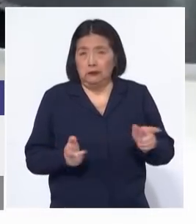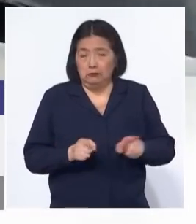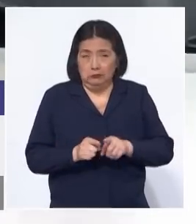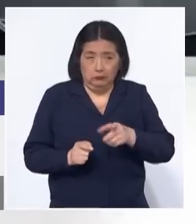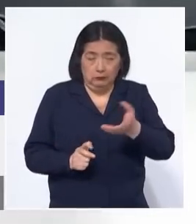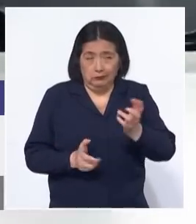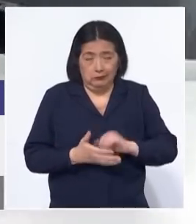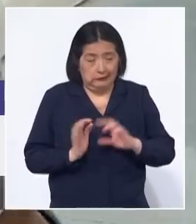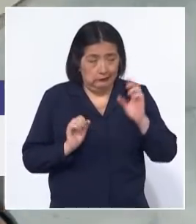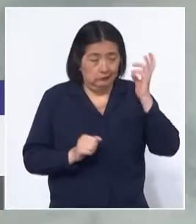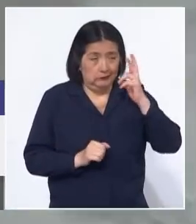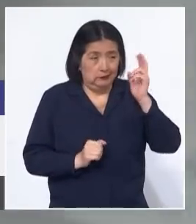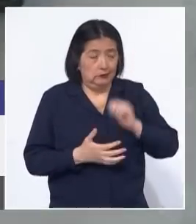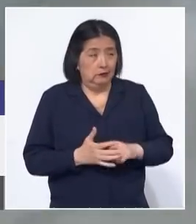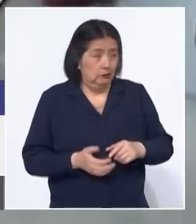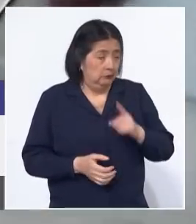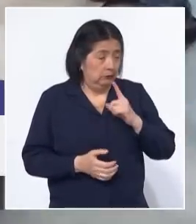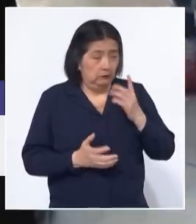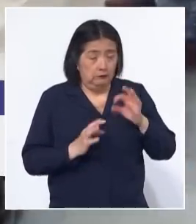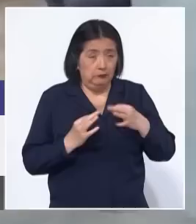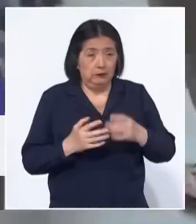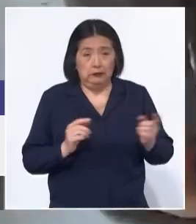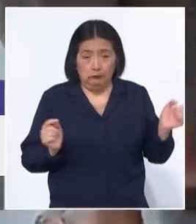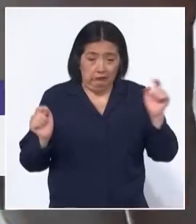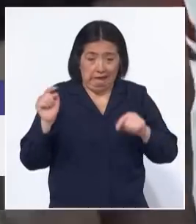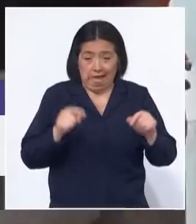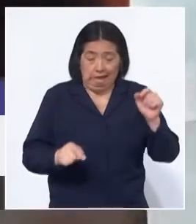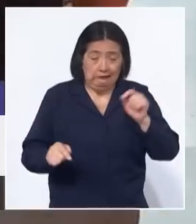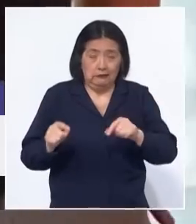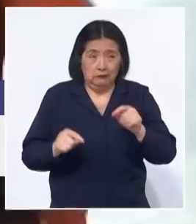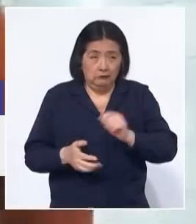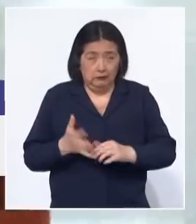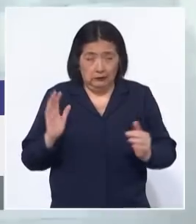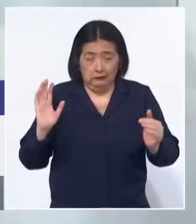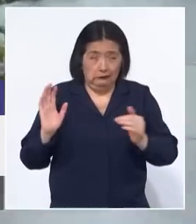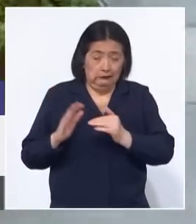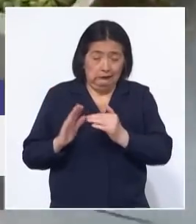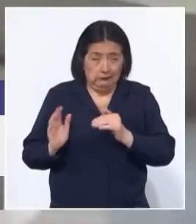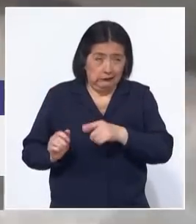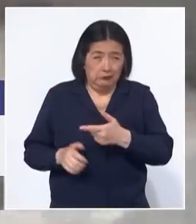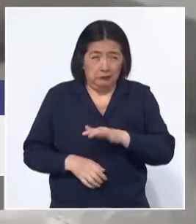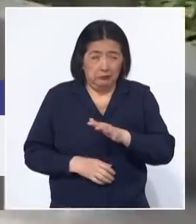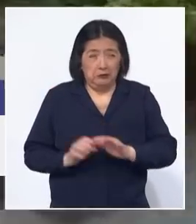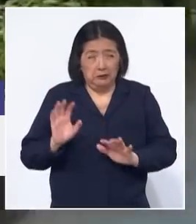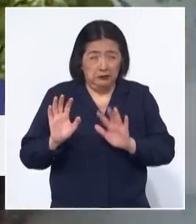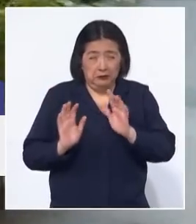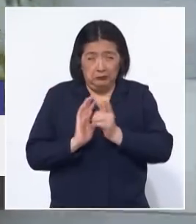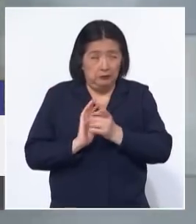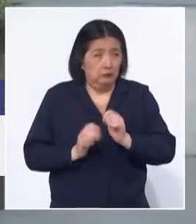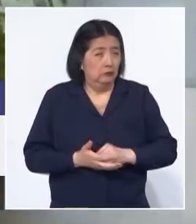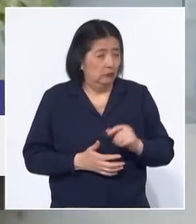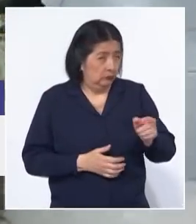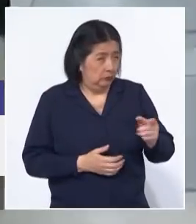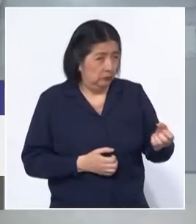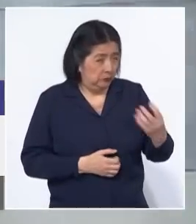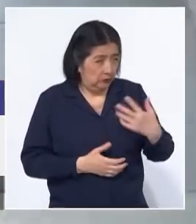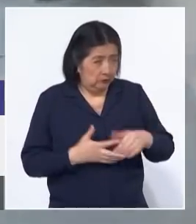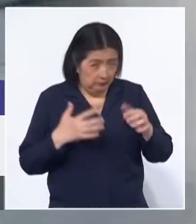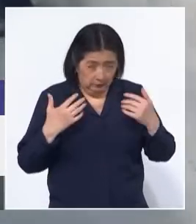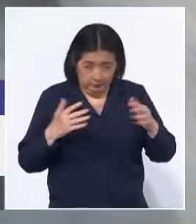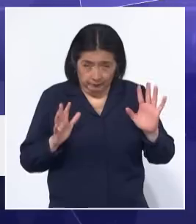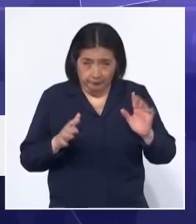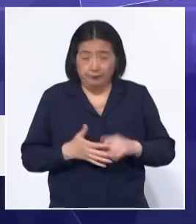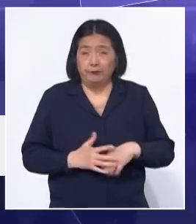de alguna forma, y es por eso que muchos padres de familia llegaron al punto del domicilio, que está aproximadamente a unos 15 minutos. Señor Jean-Paul, usted nos decía, ¿ya habría